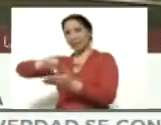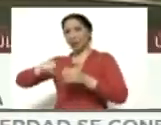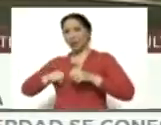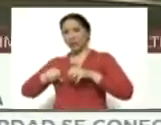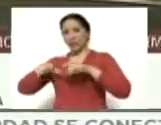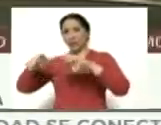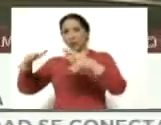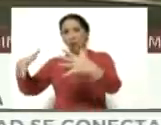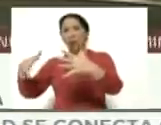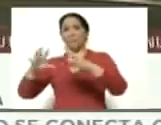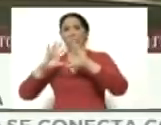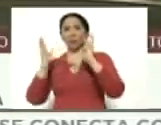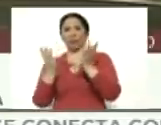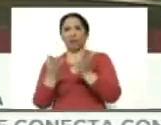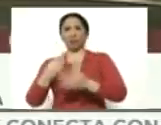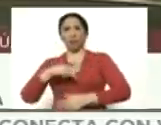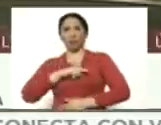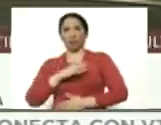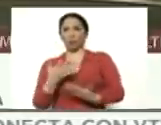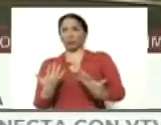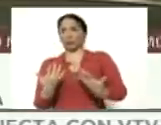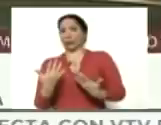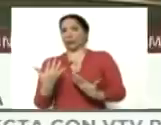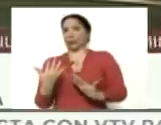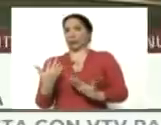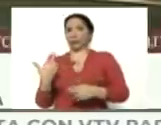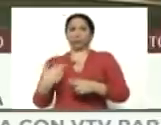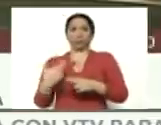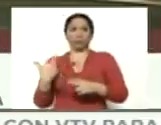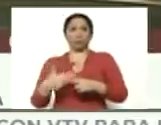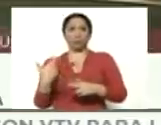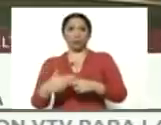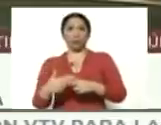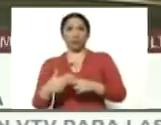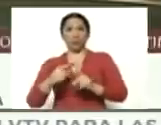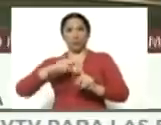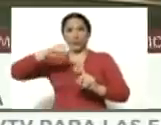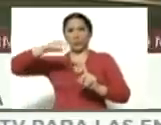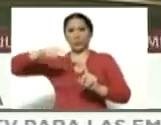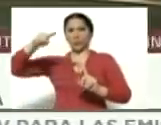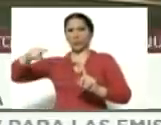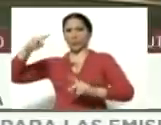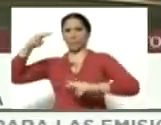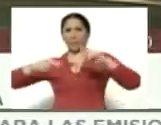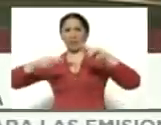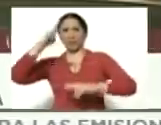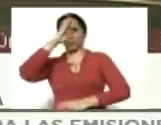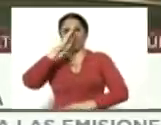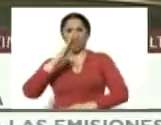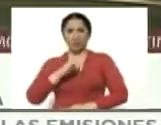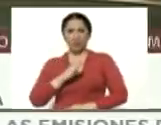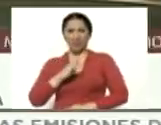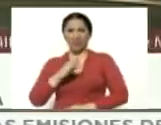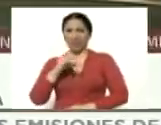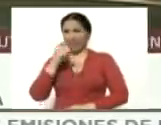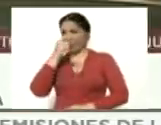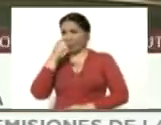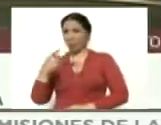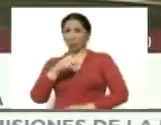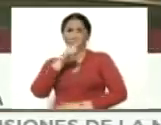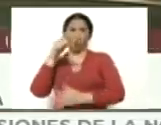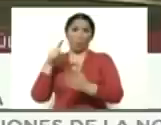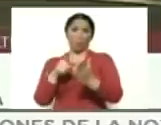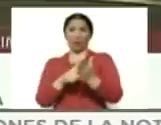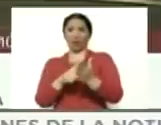mundial. Estamos rodeados por la curva exponencial de Brasil, con un descuido completo